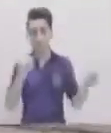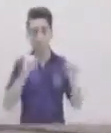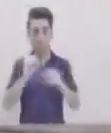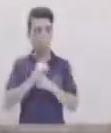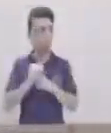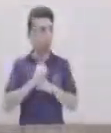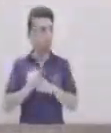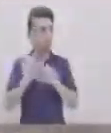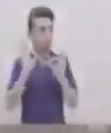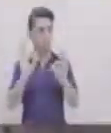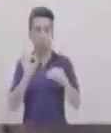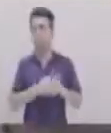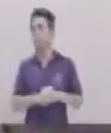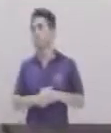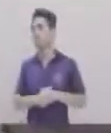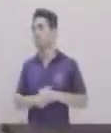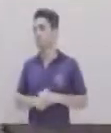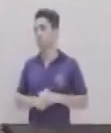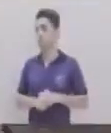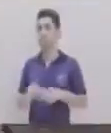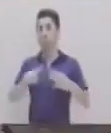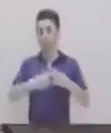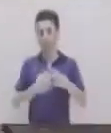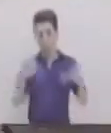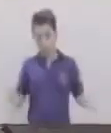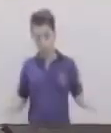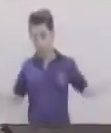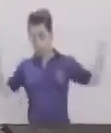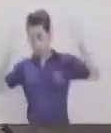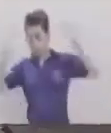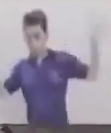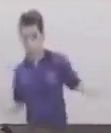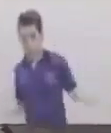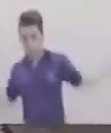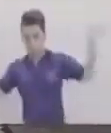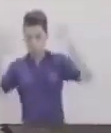poder trabajar de la mejor manera. Iniciamos con pequeño